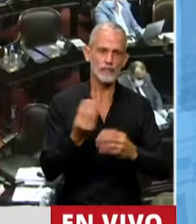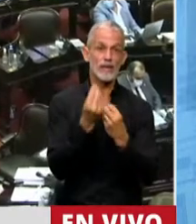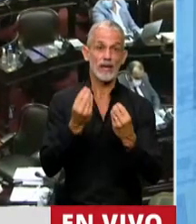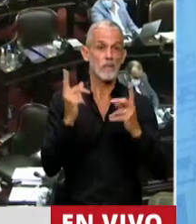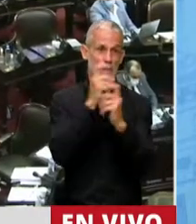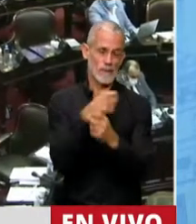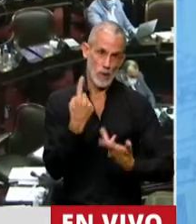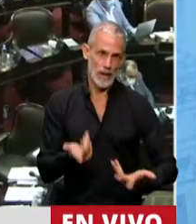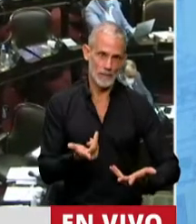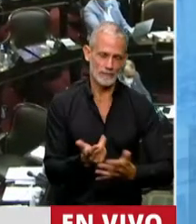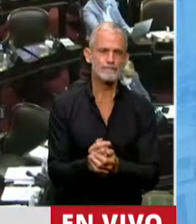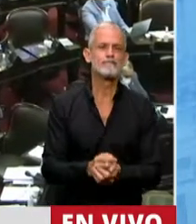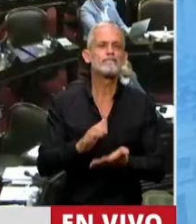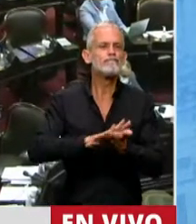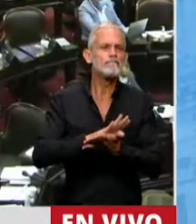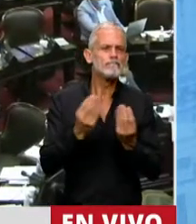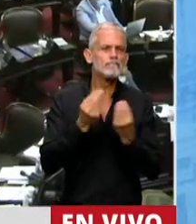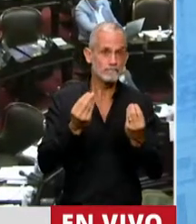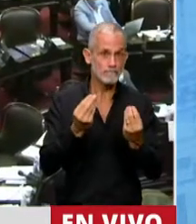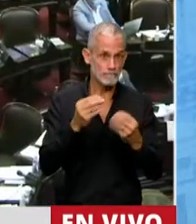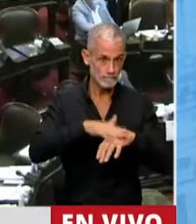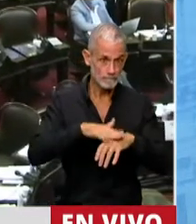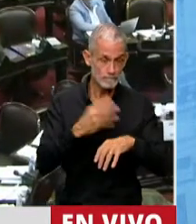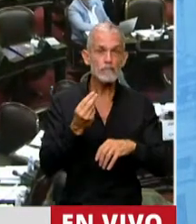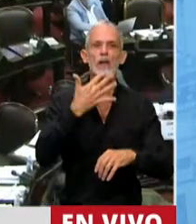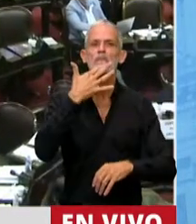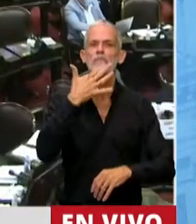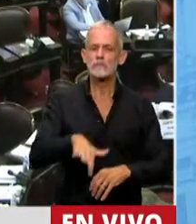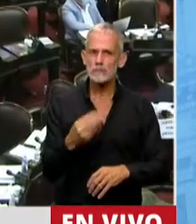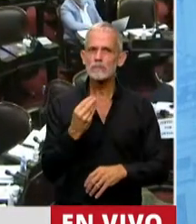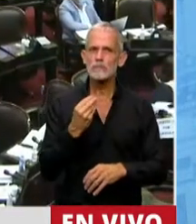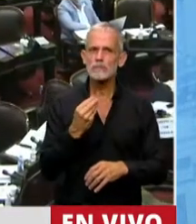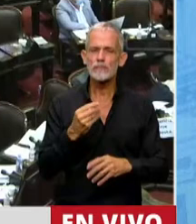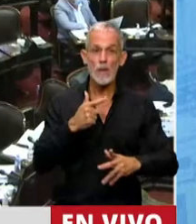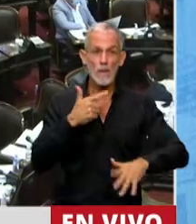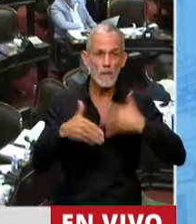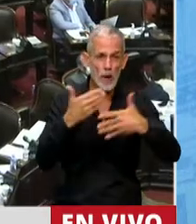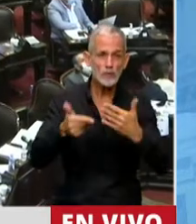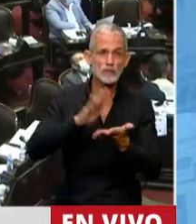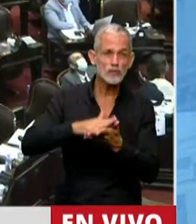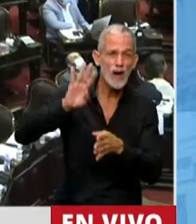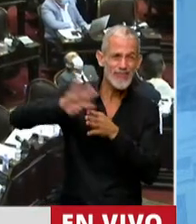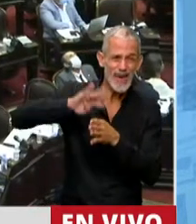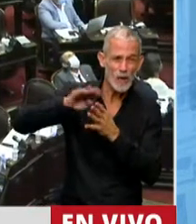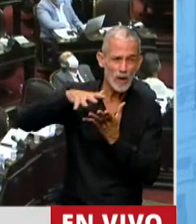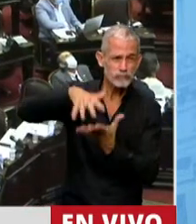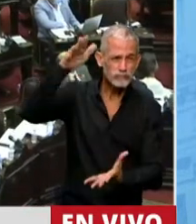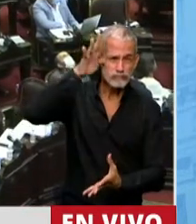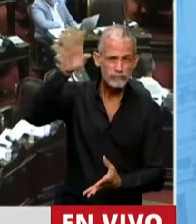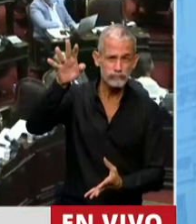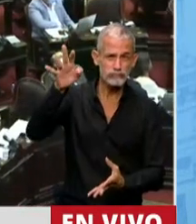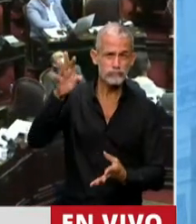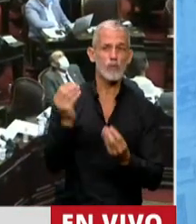este problema. Y quizás una de las formas de hacernos cargo es entender que este proceso de sobreendeudamiento